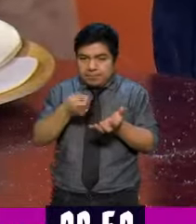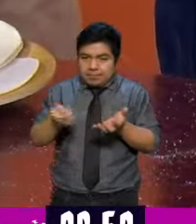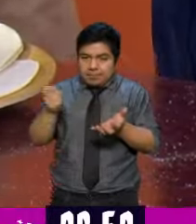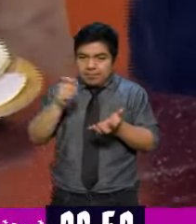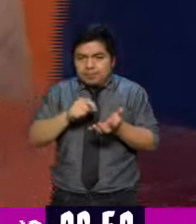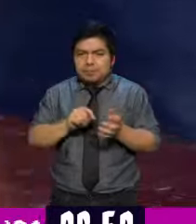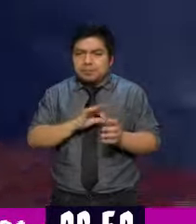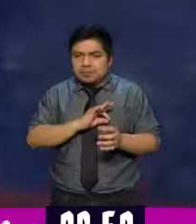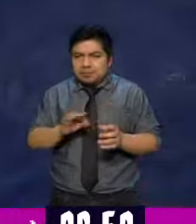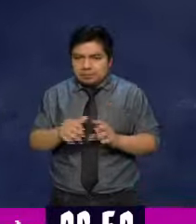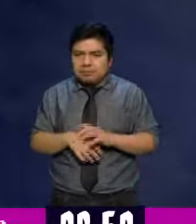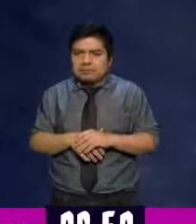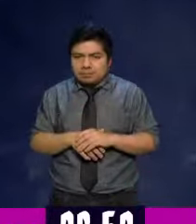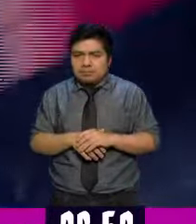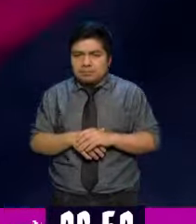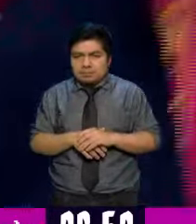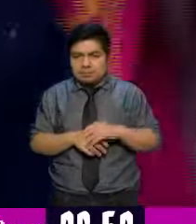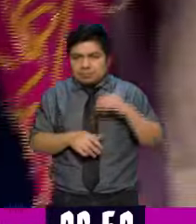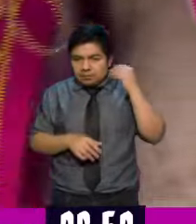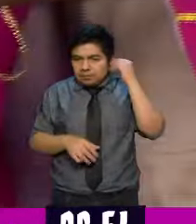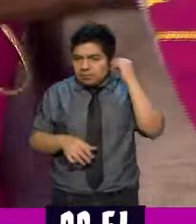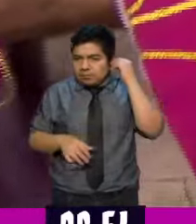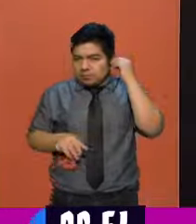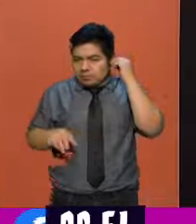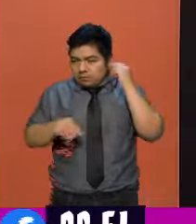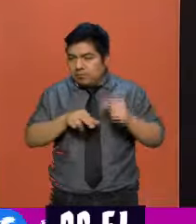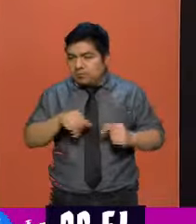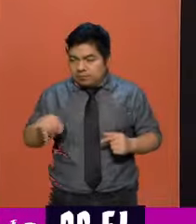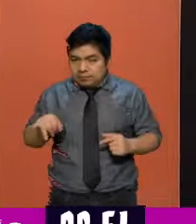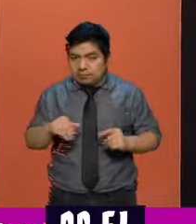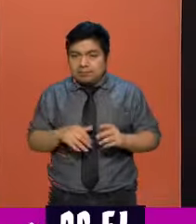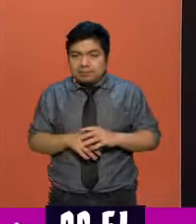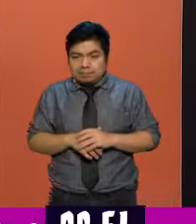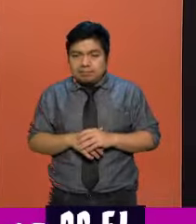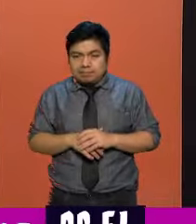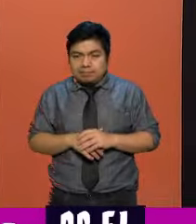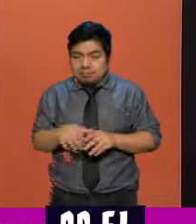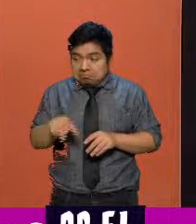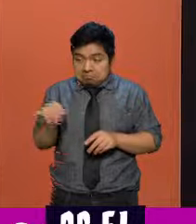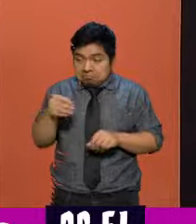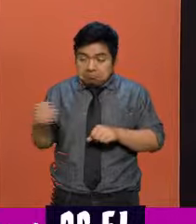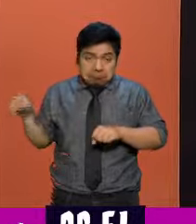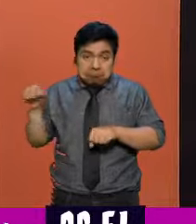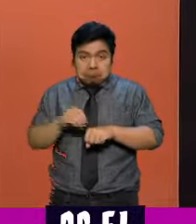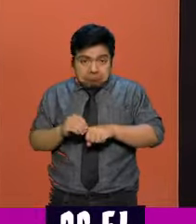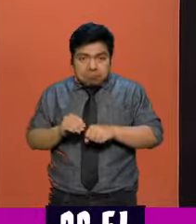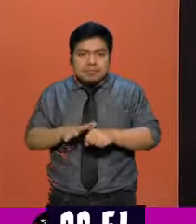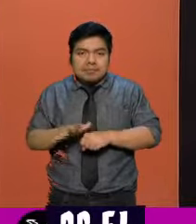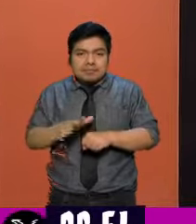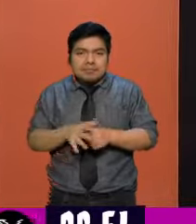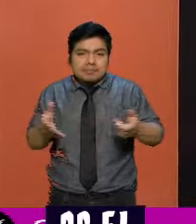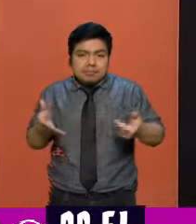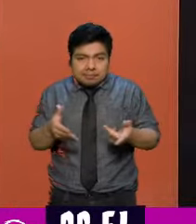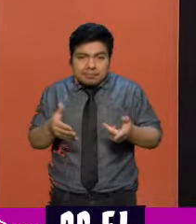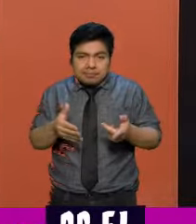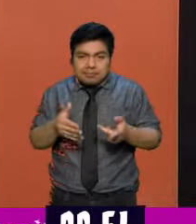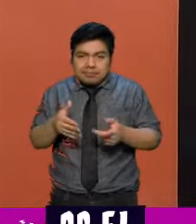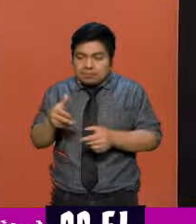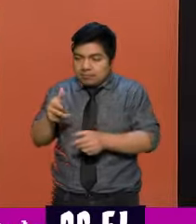Oiga, es que se puede usar todo lo que haya sobrado. Así es. Incluso. De esta forma. Y lo que vamos a hacer, a ver dónde tenemos una